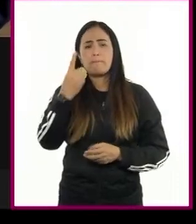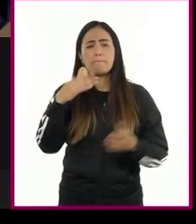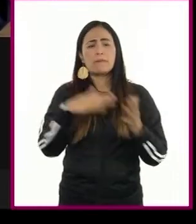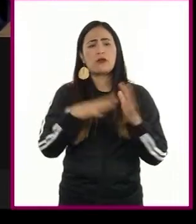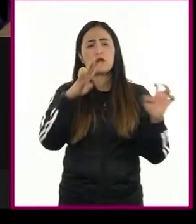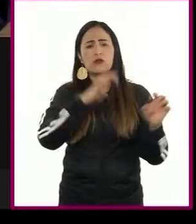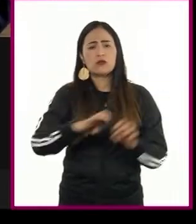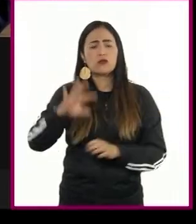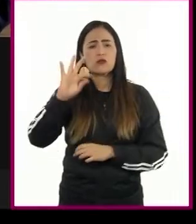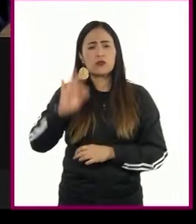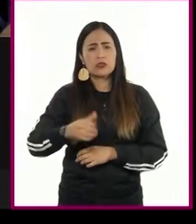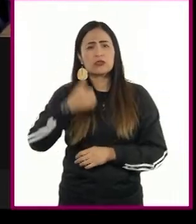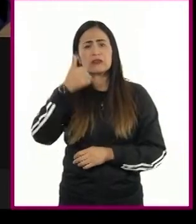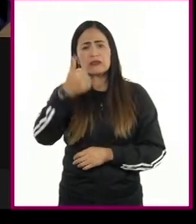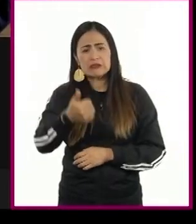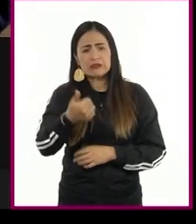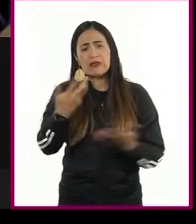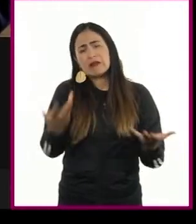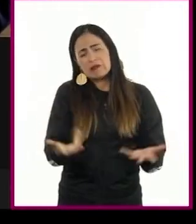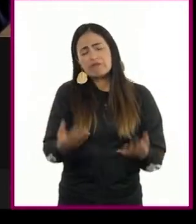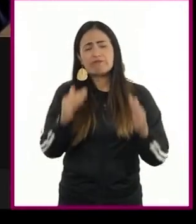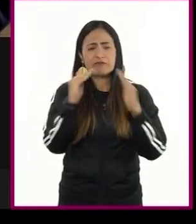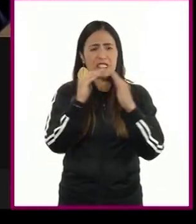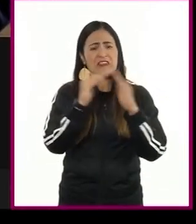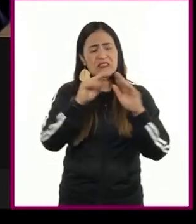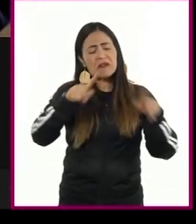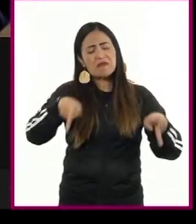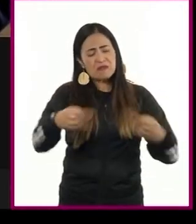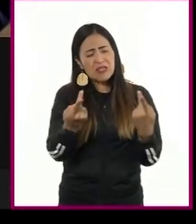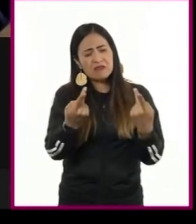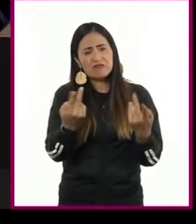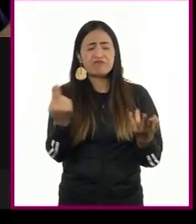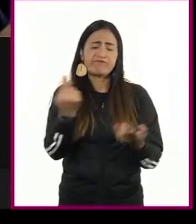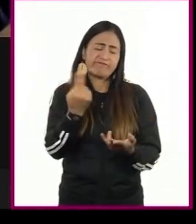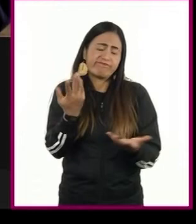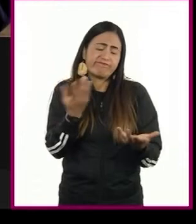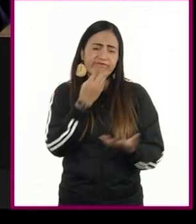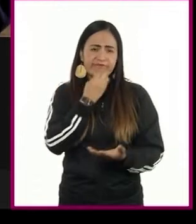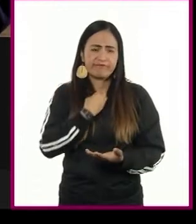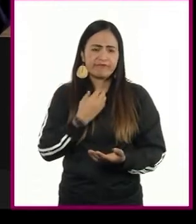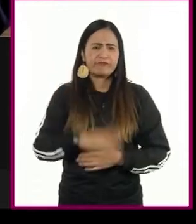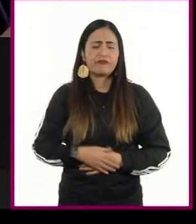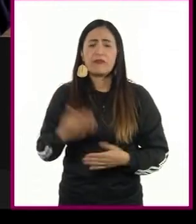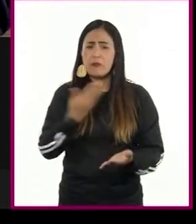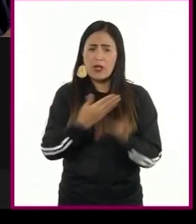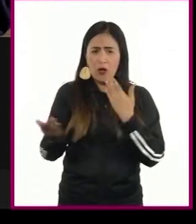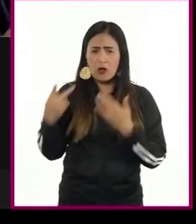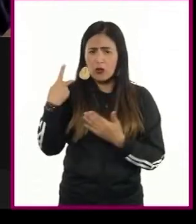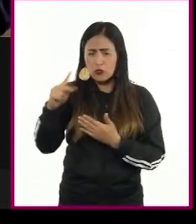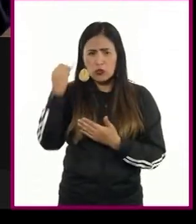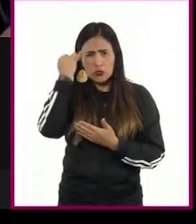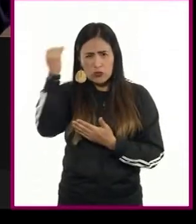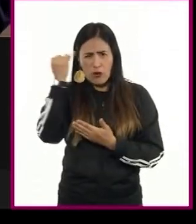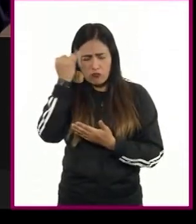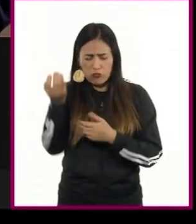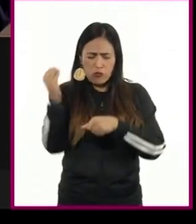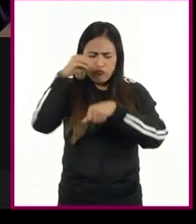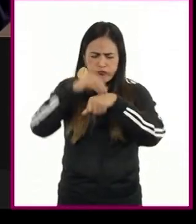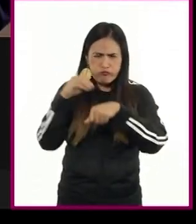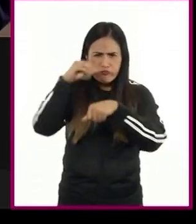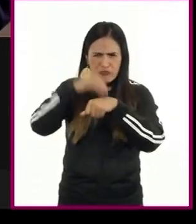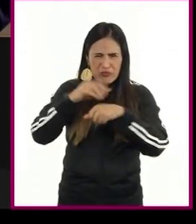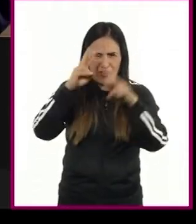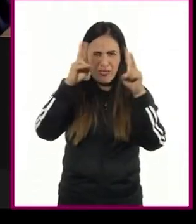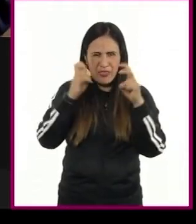ellos, tuvimos que vender la nuestra casa. Hoy en día conocemos sus múltiples aportaciones a las matemáticas,